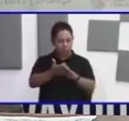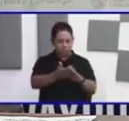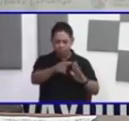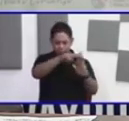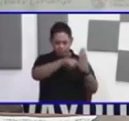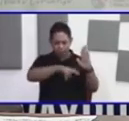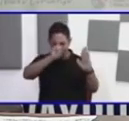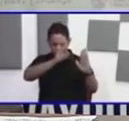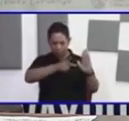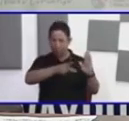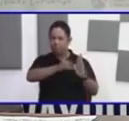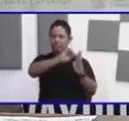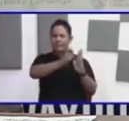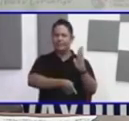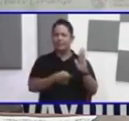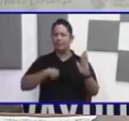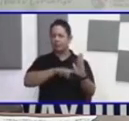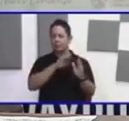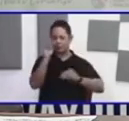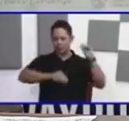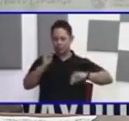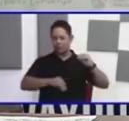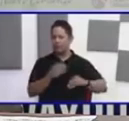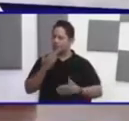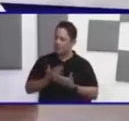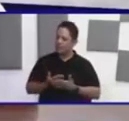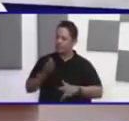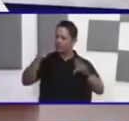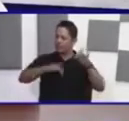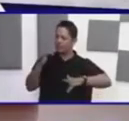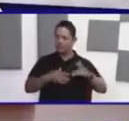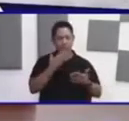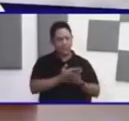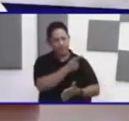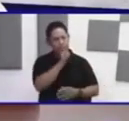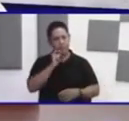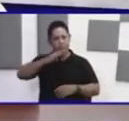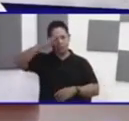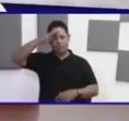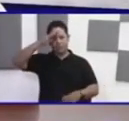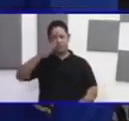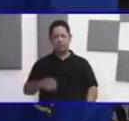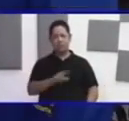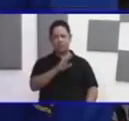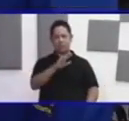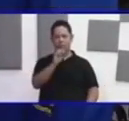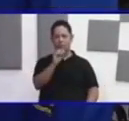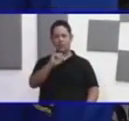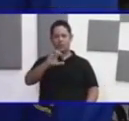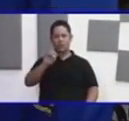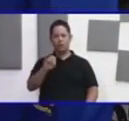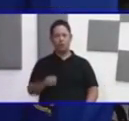estamos realizando. Bueno, señora secretaria, muchas gracias. Señor coronel Urquijo, Jorge